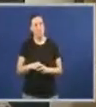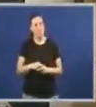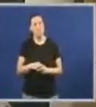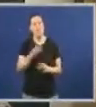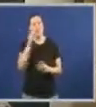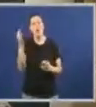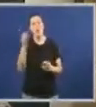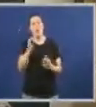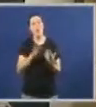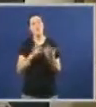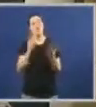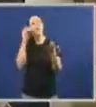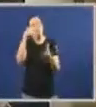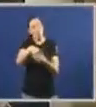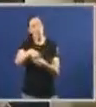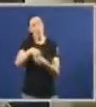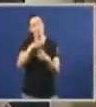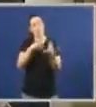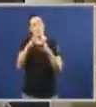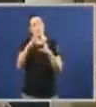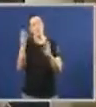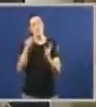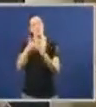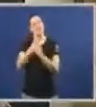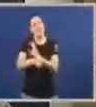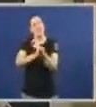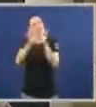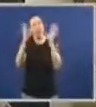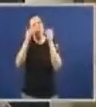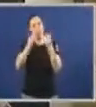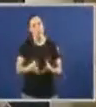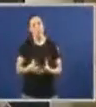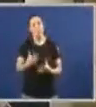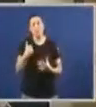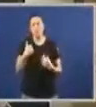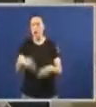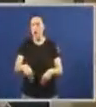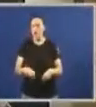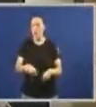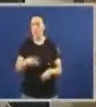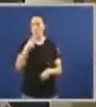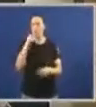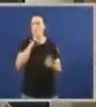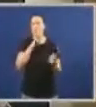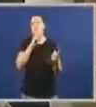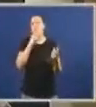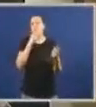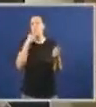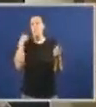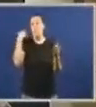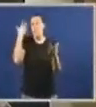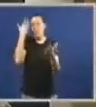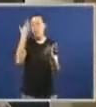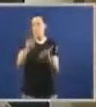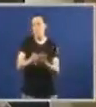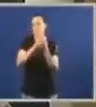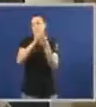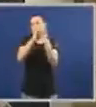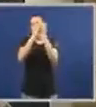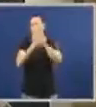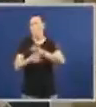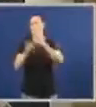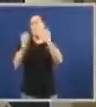socializalas tamén nos medios de comunicación É certo, ou admito, que se deu un cambio significativo no tratamento informativo destas cuestións Nos